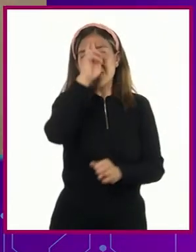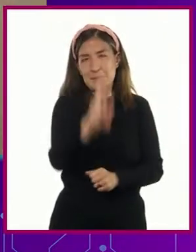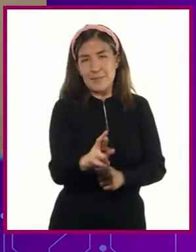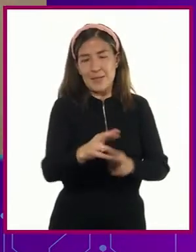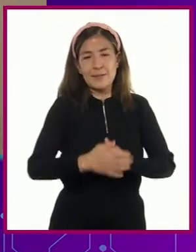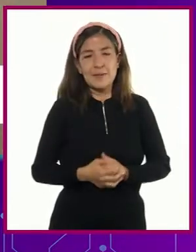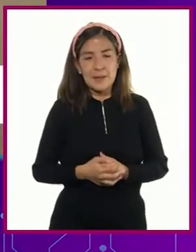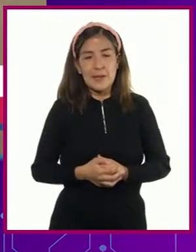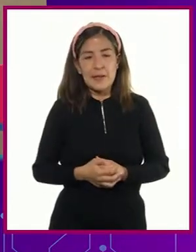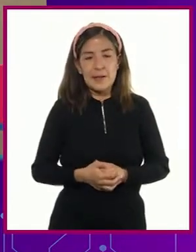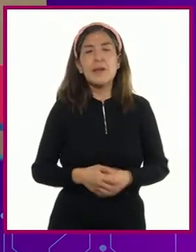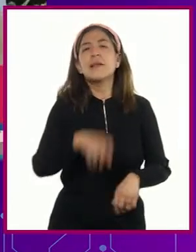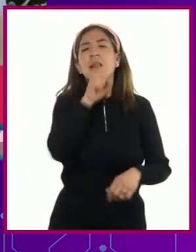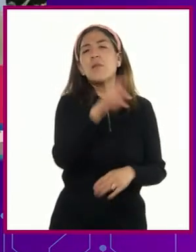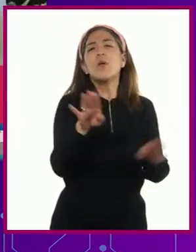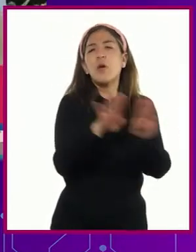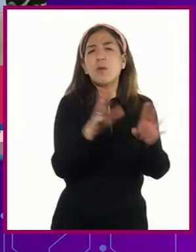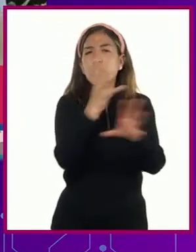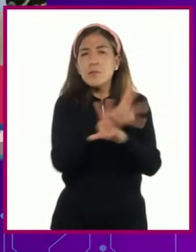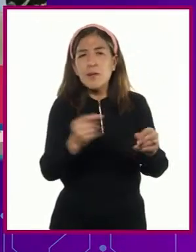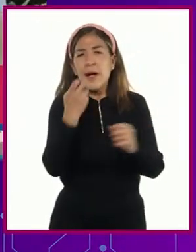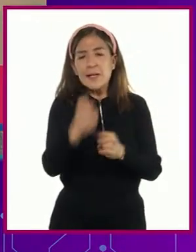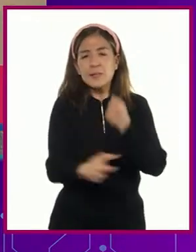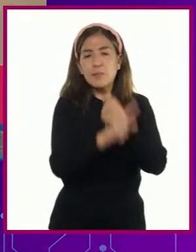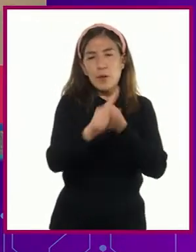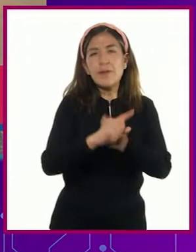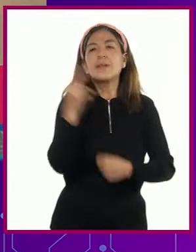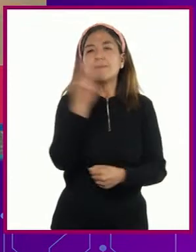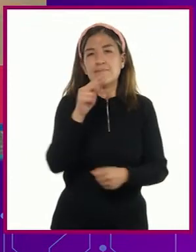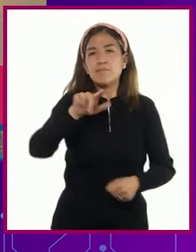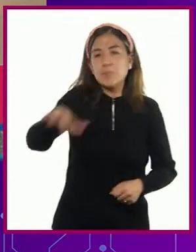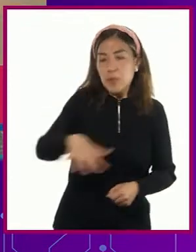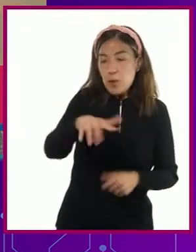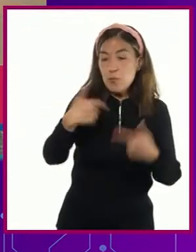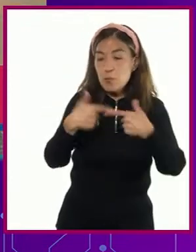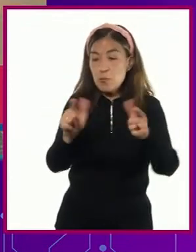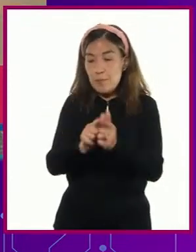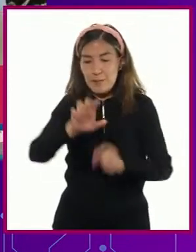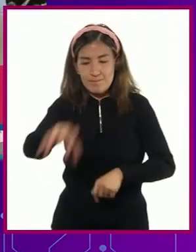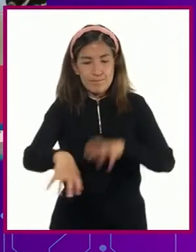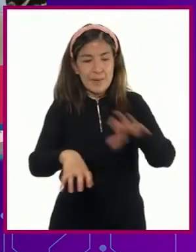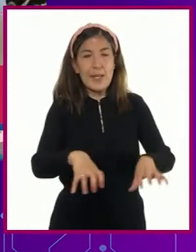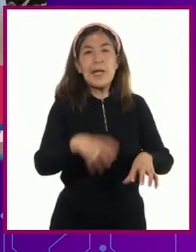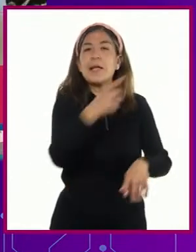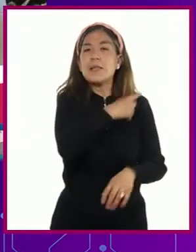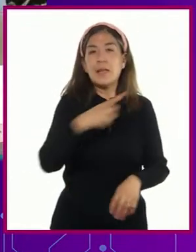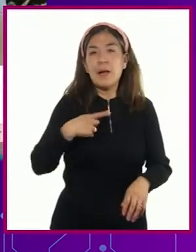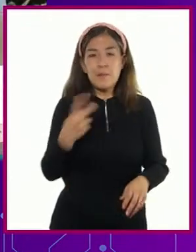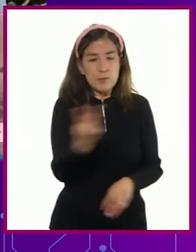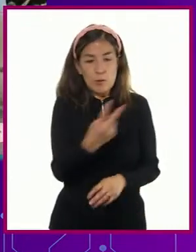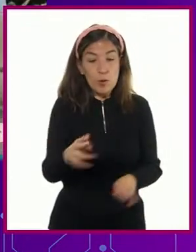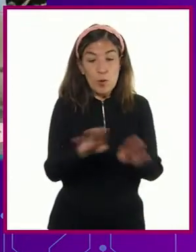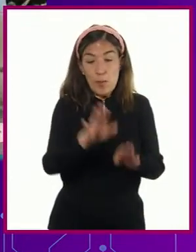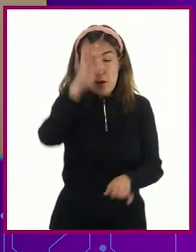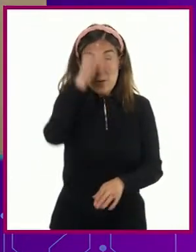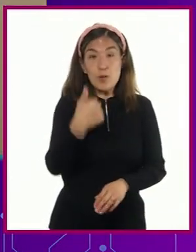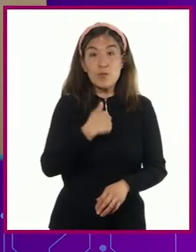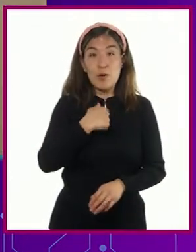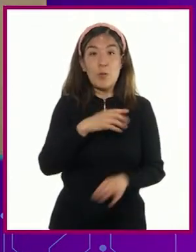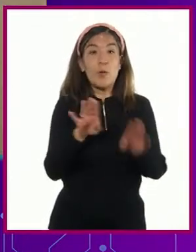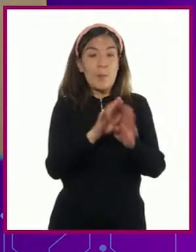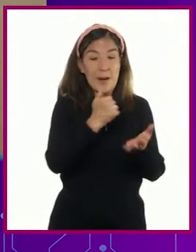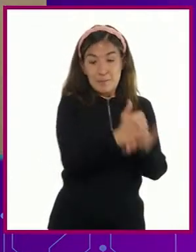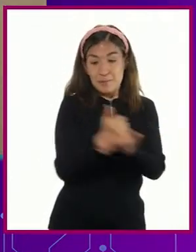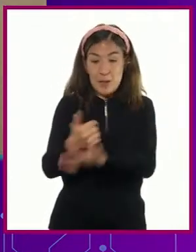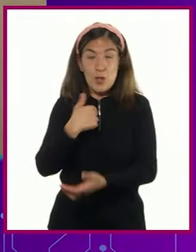Para lograr culminar este proceso, se requiere la voluntad de las partes involucradas, ya que no puede imponerse. Además, es